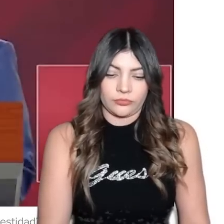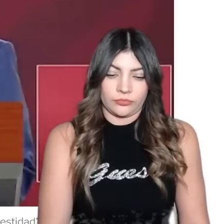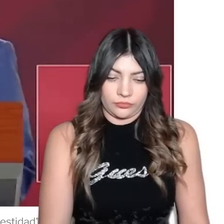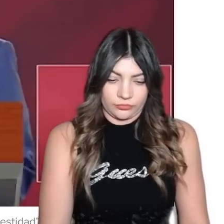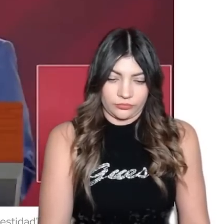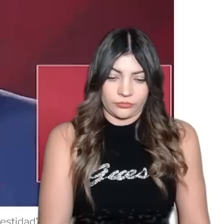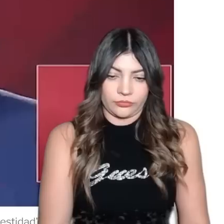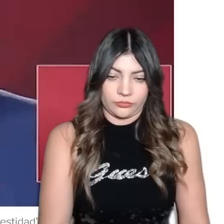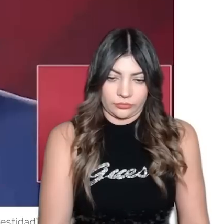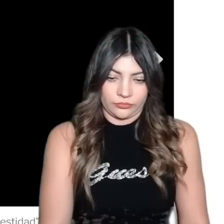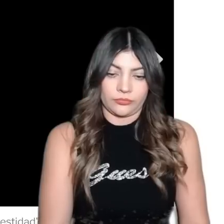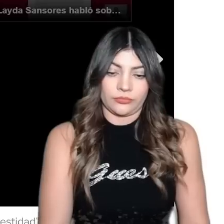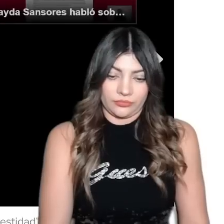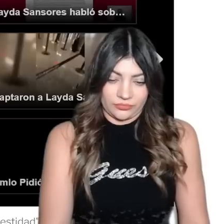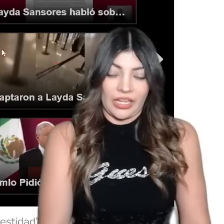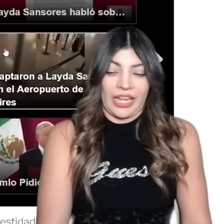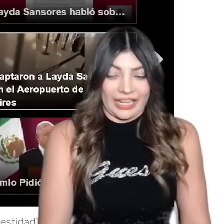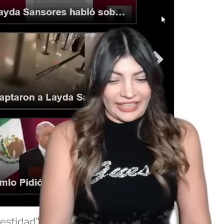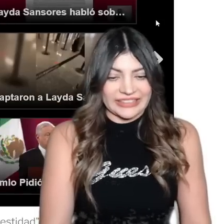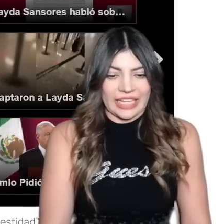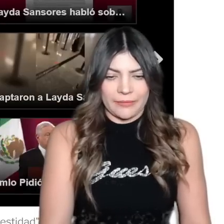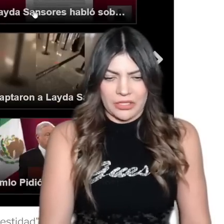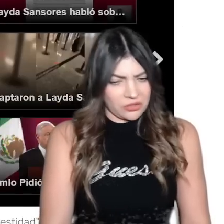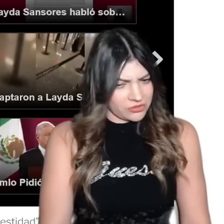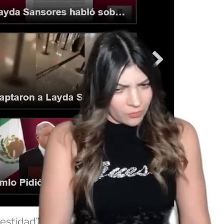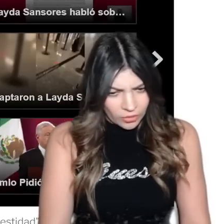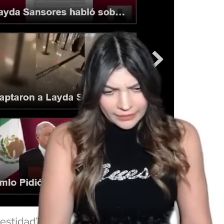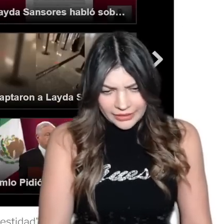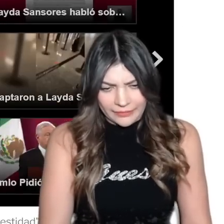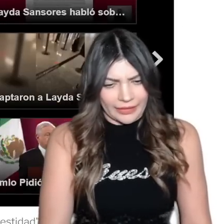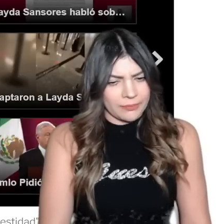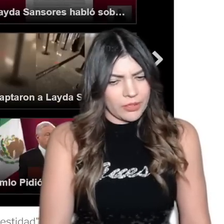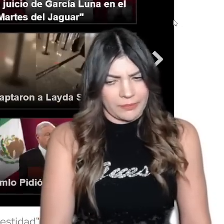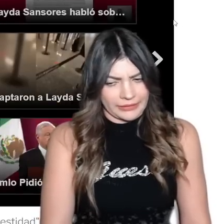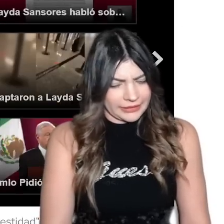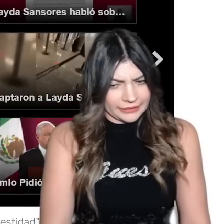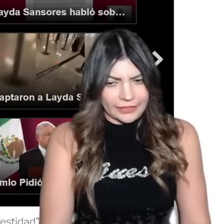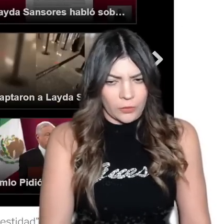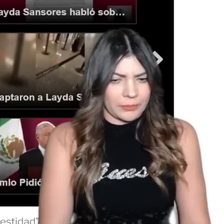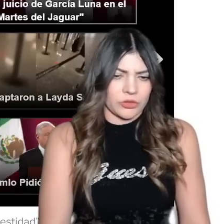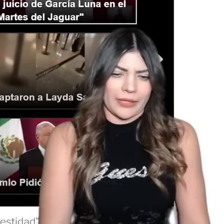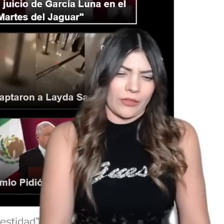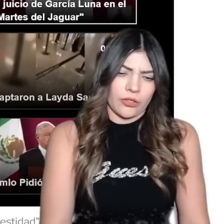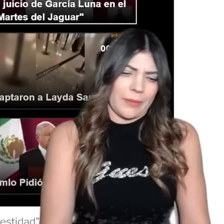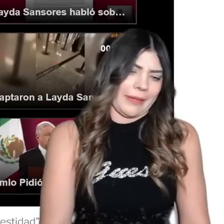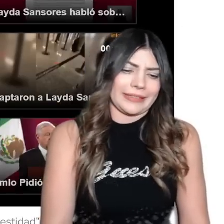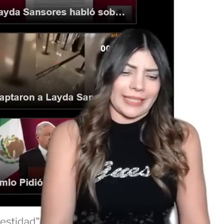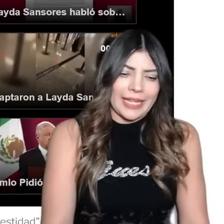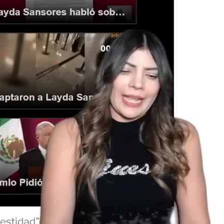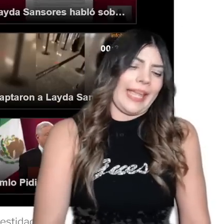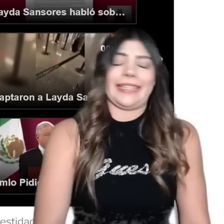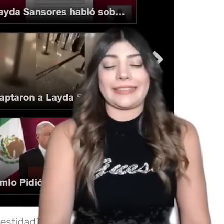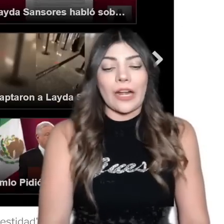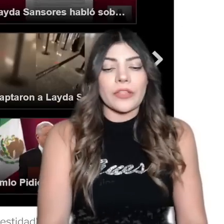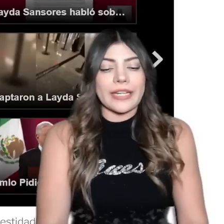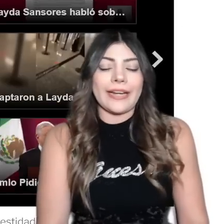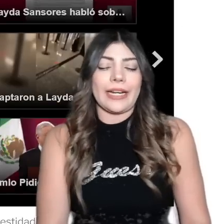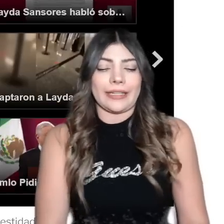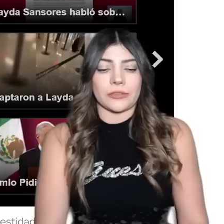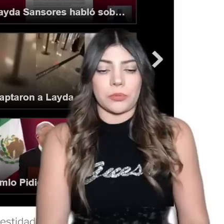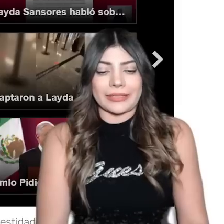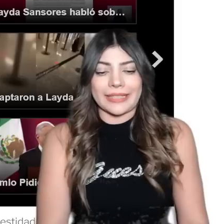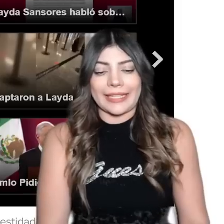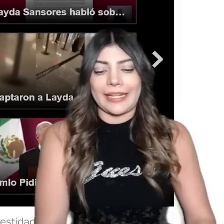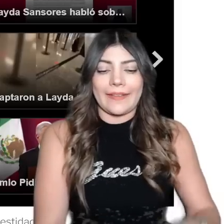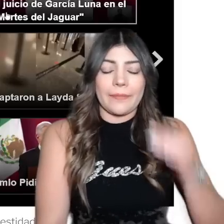es el presidente de México. Ahí está, amigos, muy bien, de verdad, por el presidente López Obrador. Me parece extraordinaria